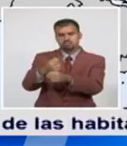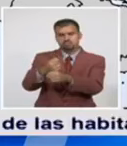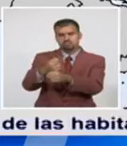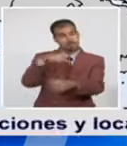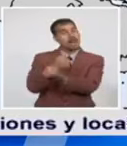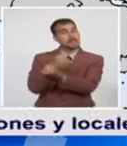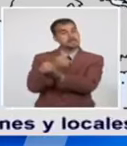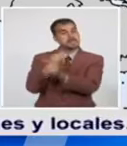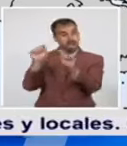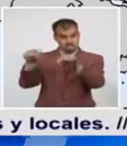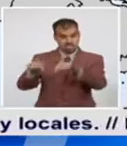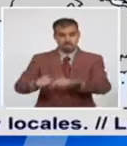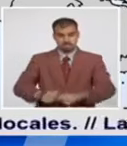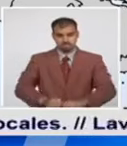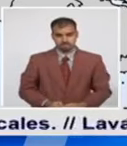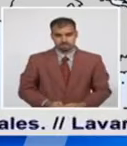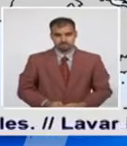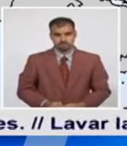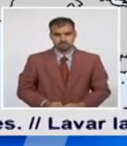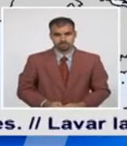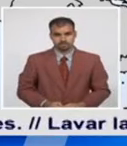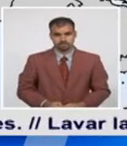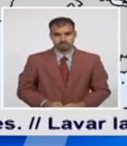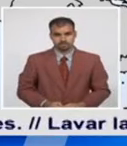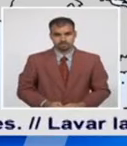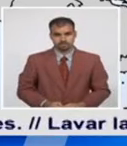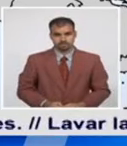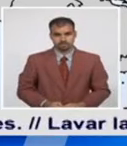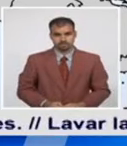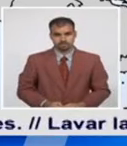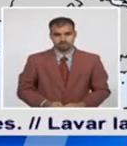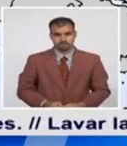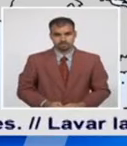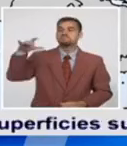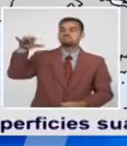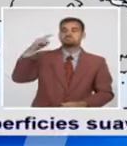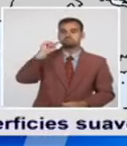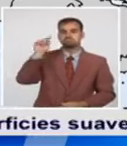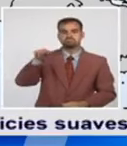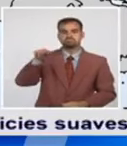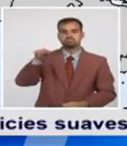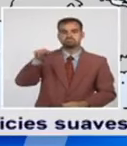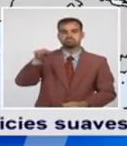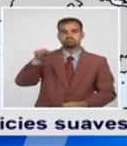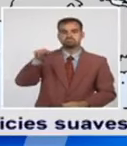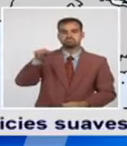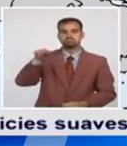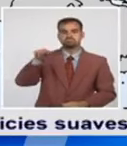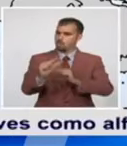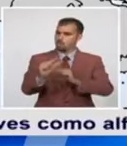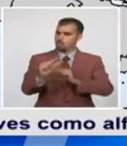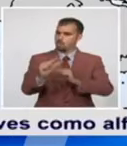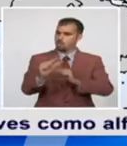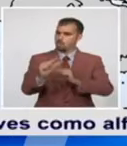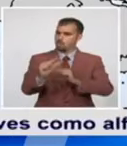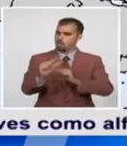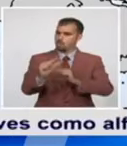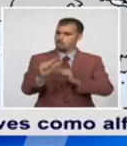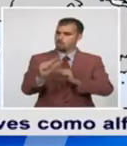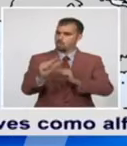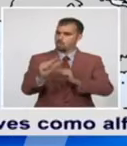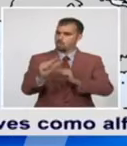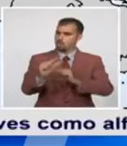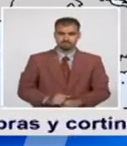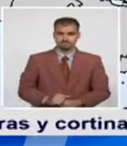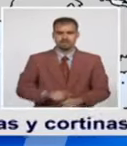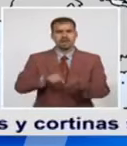provincia. Pinar del Río va logrando un control, 14 casos ayer lo evidencian, y el municipio especial Isla de